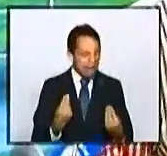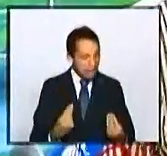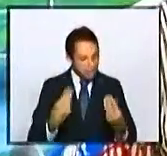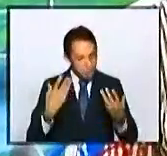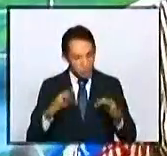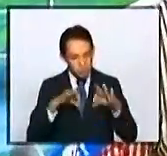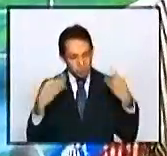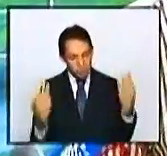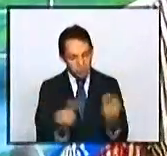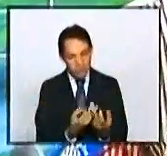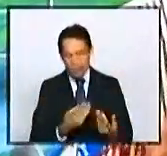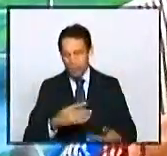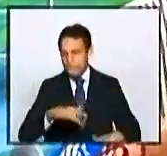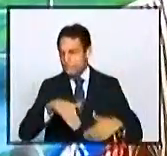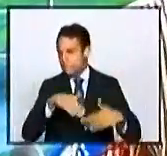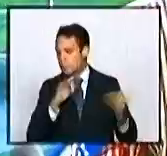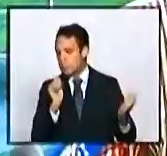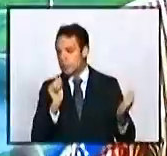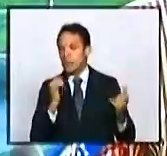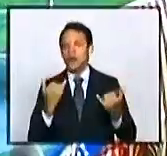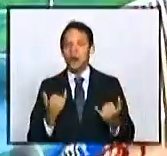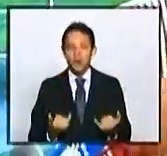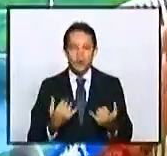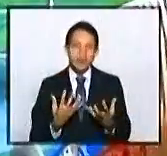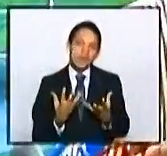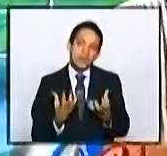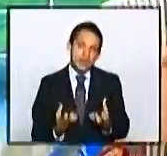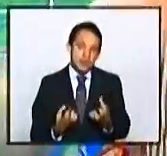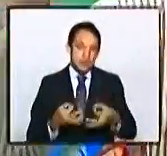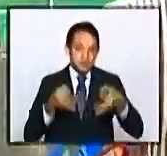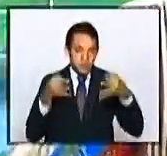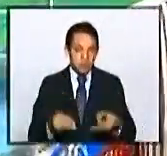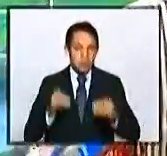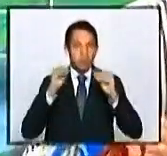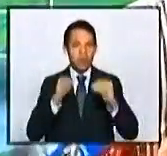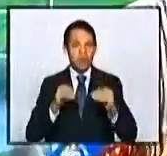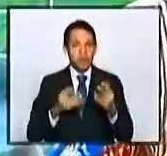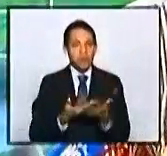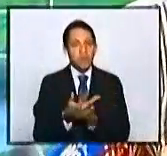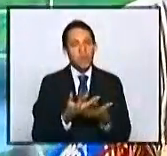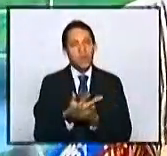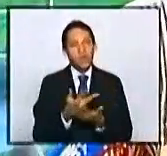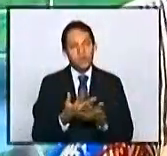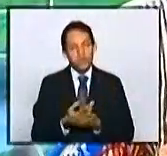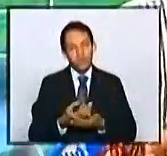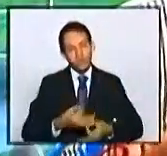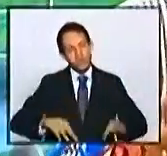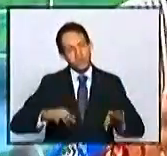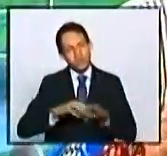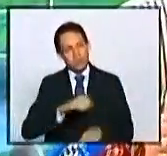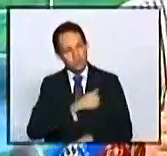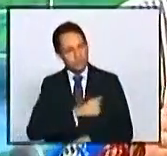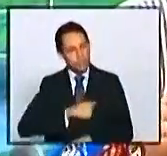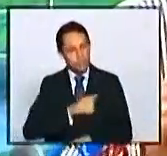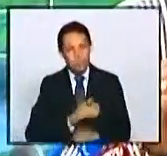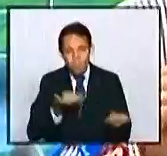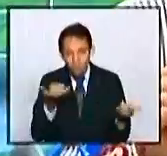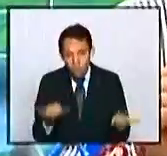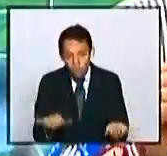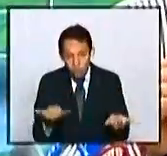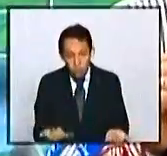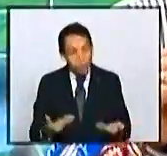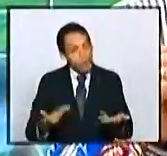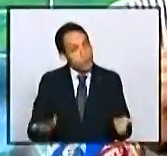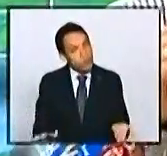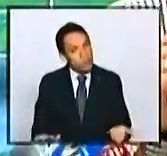contacto familiar se perdió. Yo les quiero regalar un tic de la felicidad sumado al que anteriormente veían y es hoy